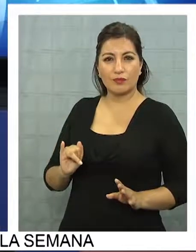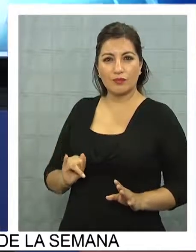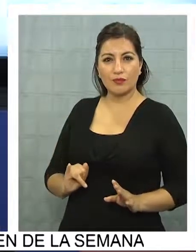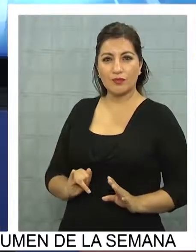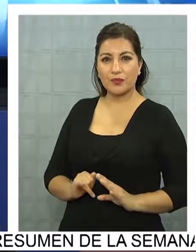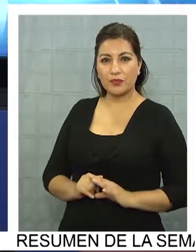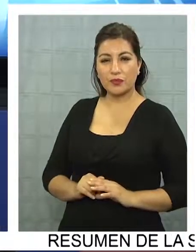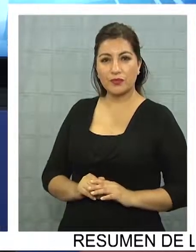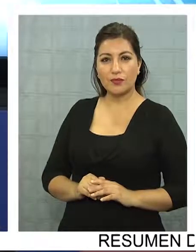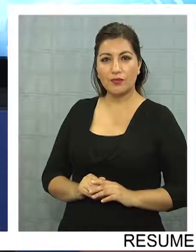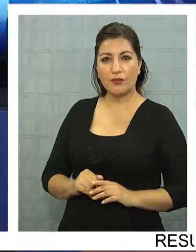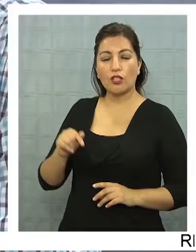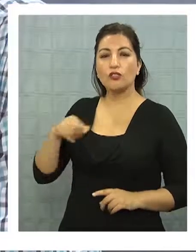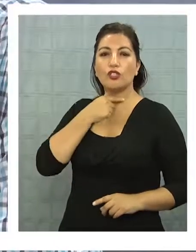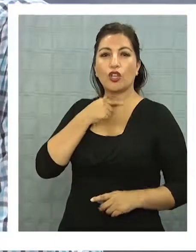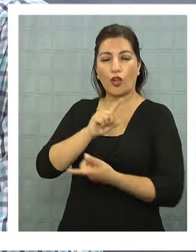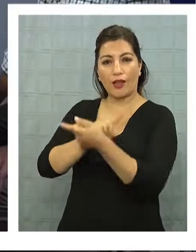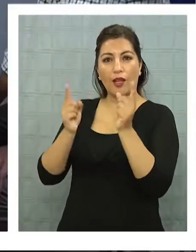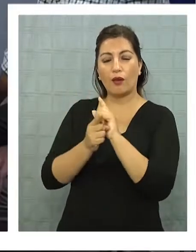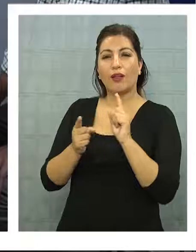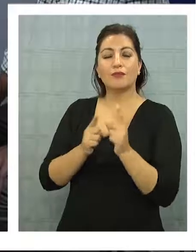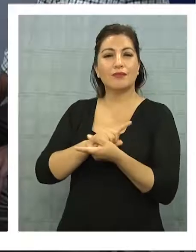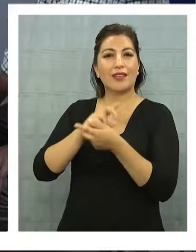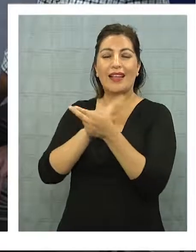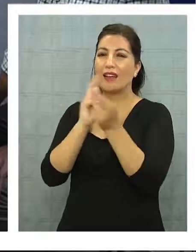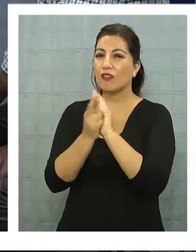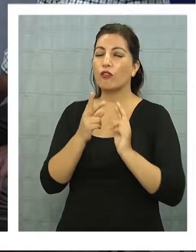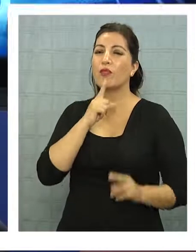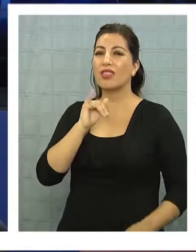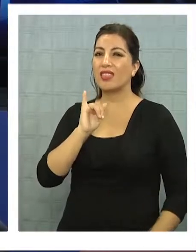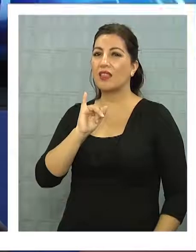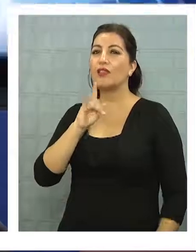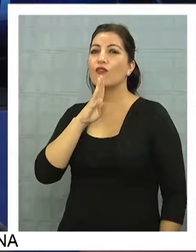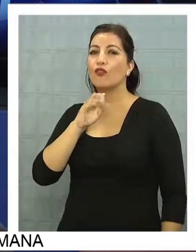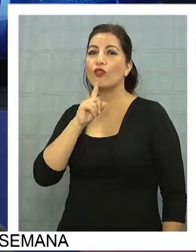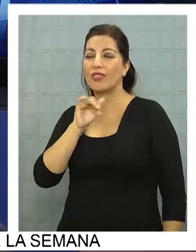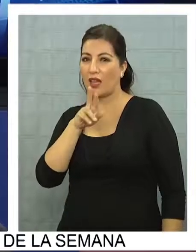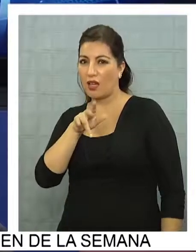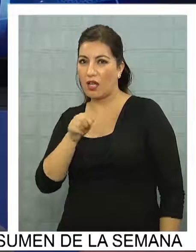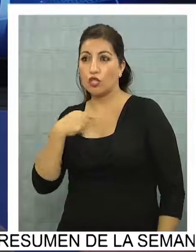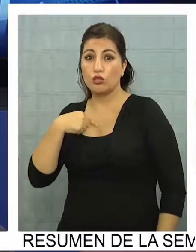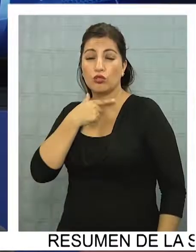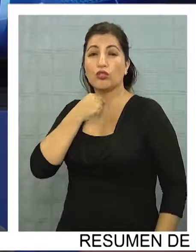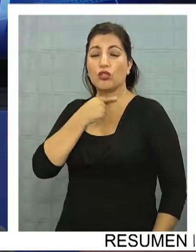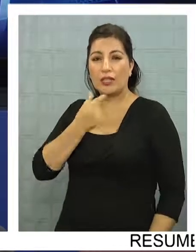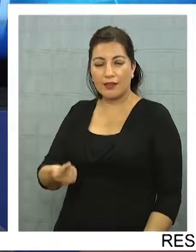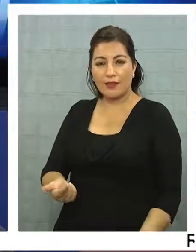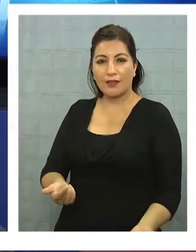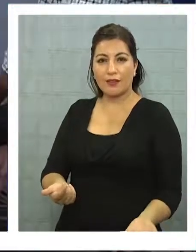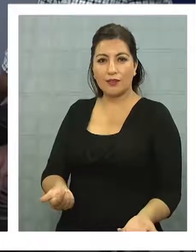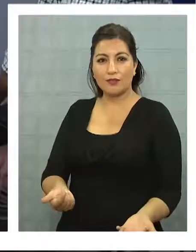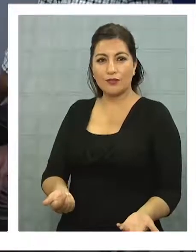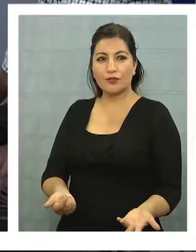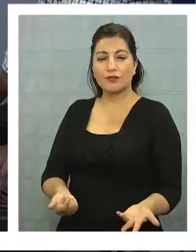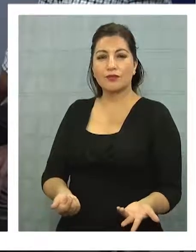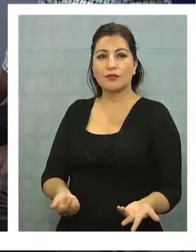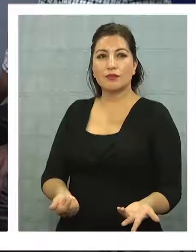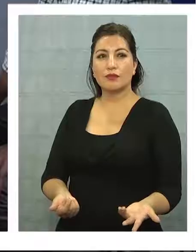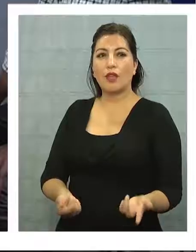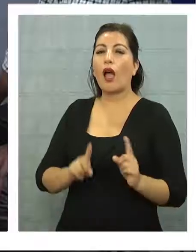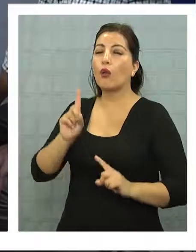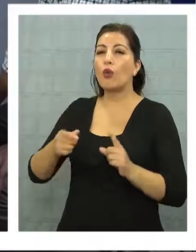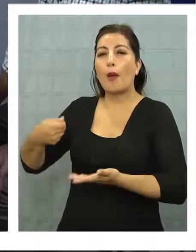adelante con esos cambios, y otro que los quiere hacer retroceder. Entonces, yo creo que no tenemos, no se me ocurre que vaya a tema nuevo